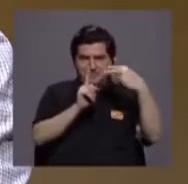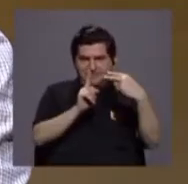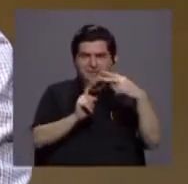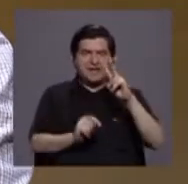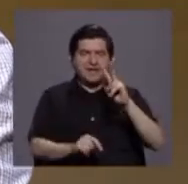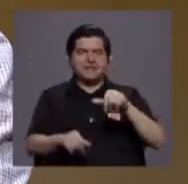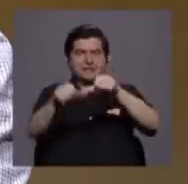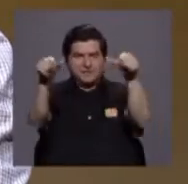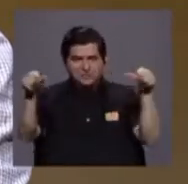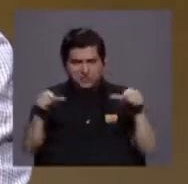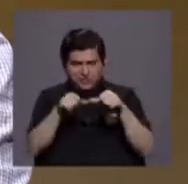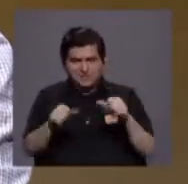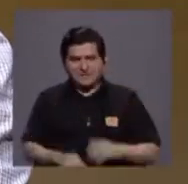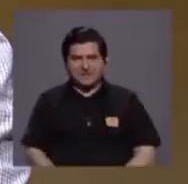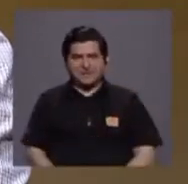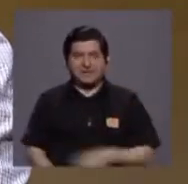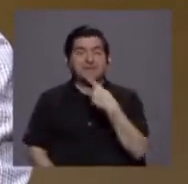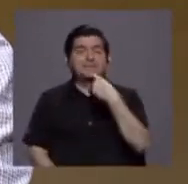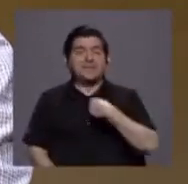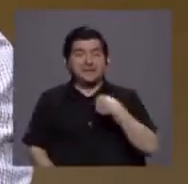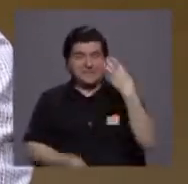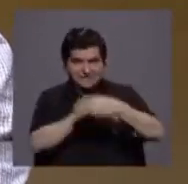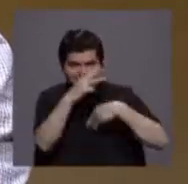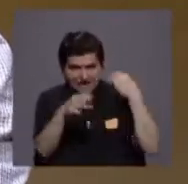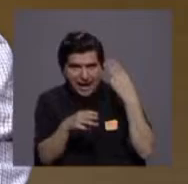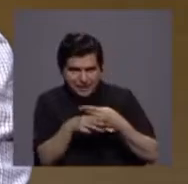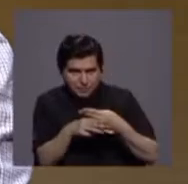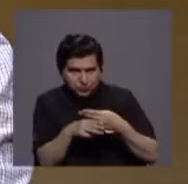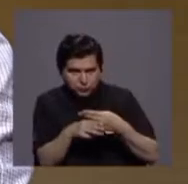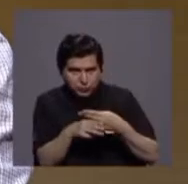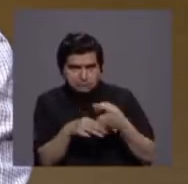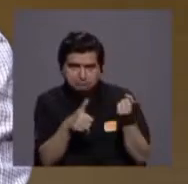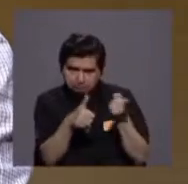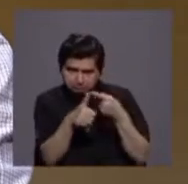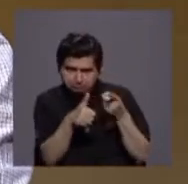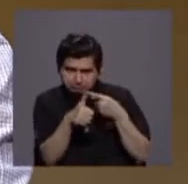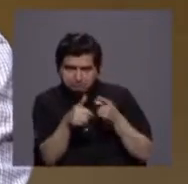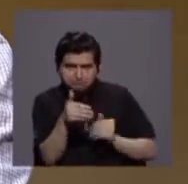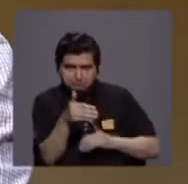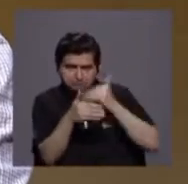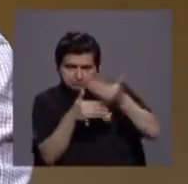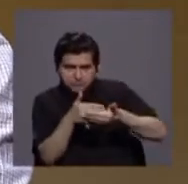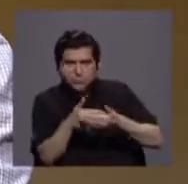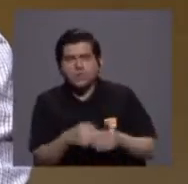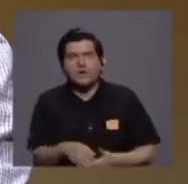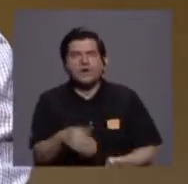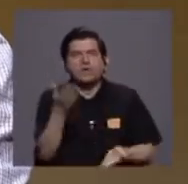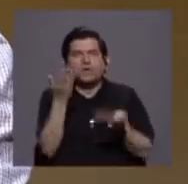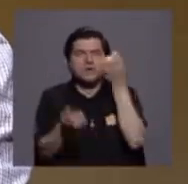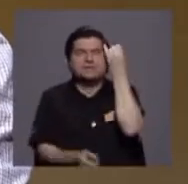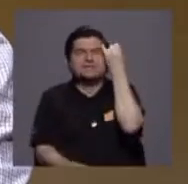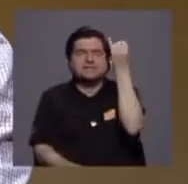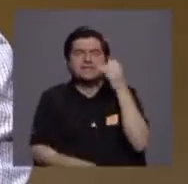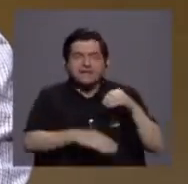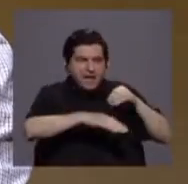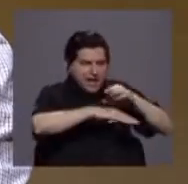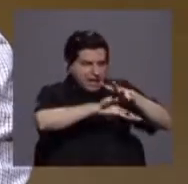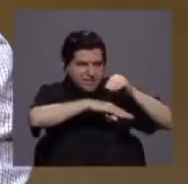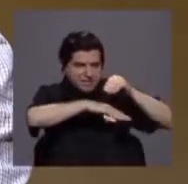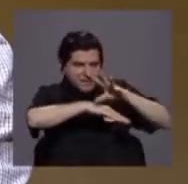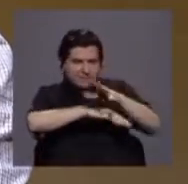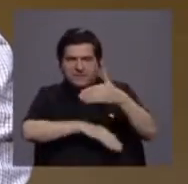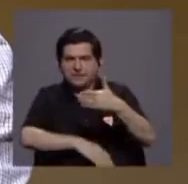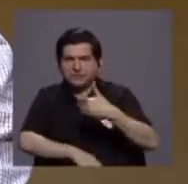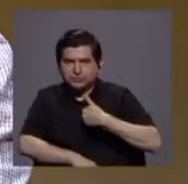2 planos. Usted me hablaba del mundo y por ahí podemos comenzar. Y después un poco aterrizar las consecuencias que eso puede